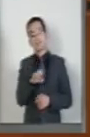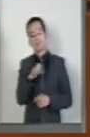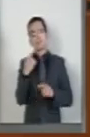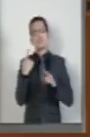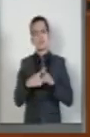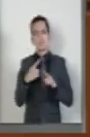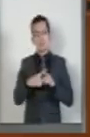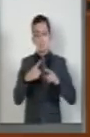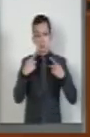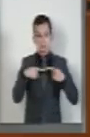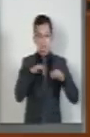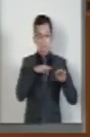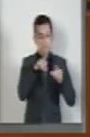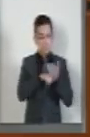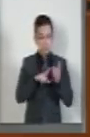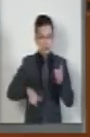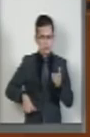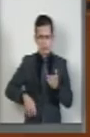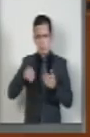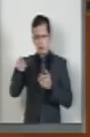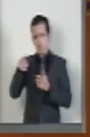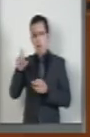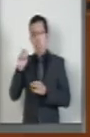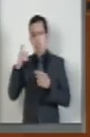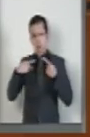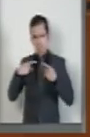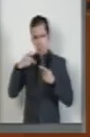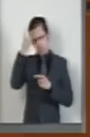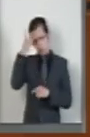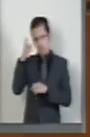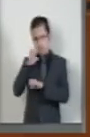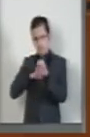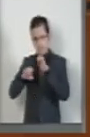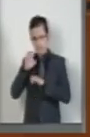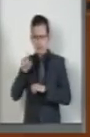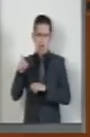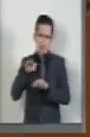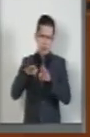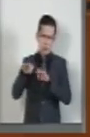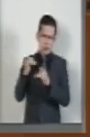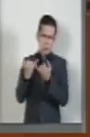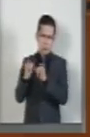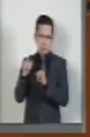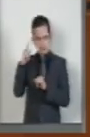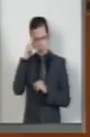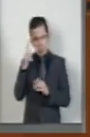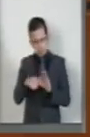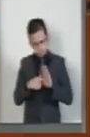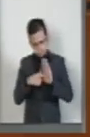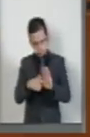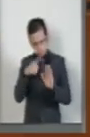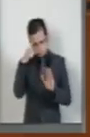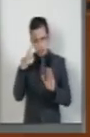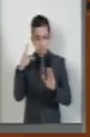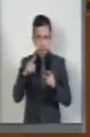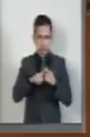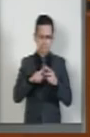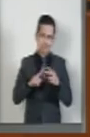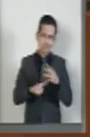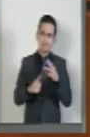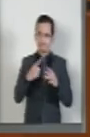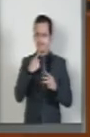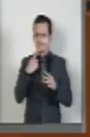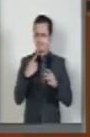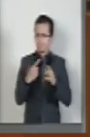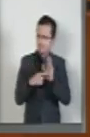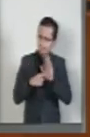moral, obligado a presentar la declaración de situación patrimonial de intereses y la fiscal en los términos de esta